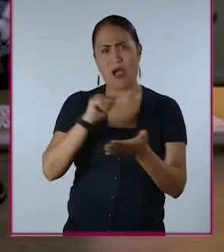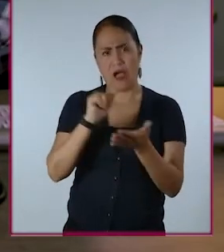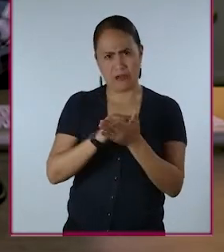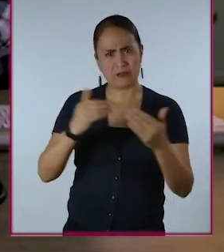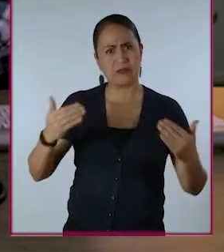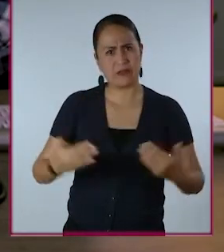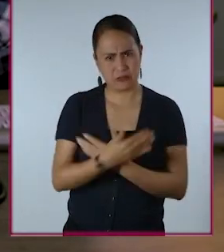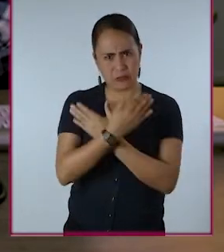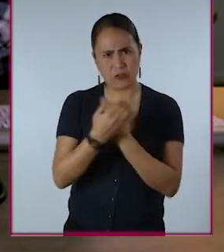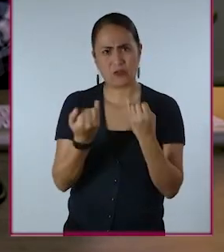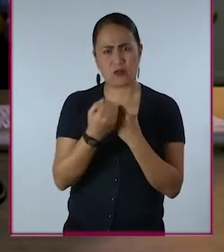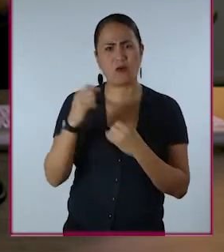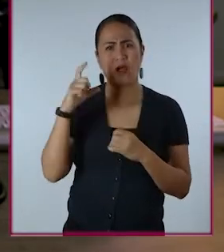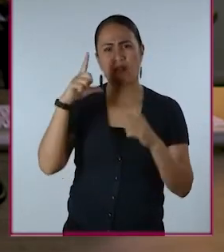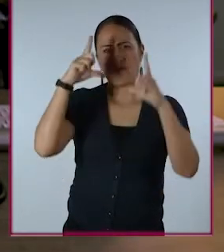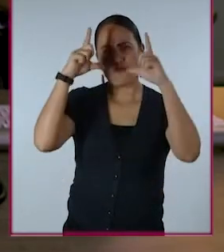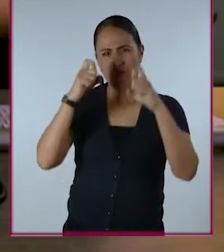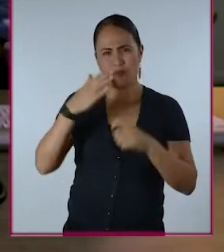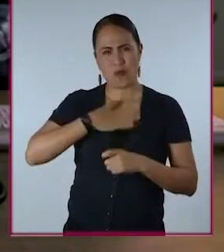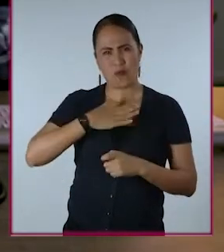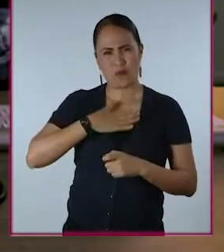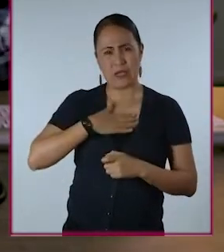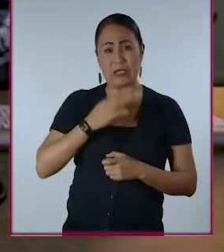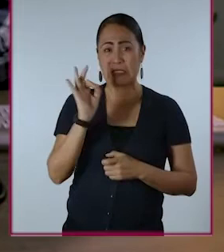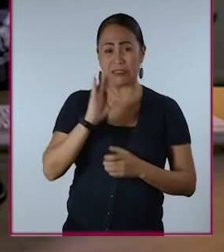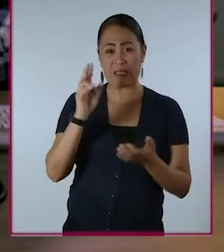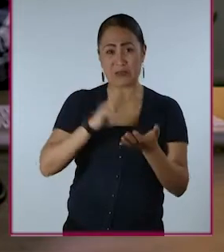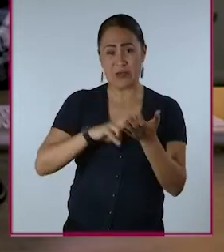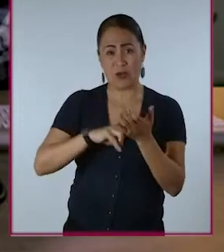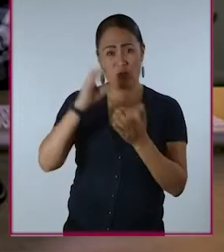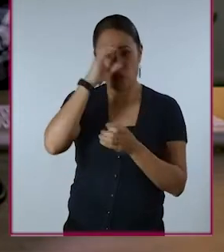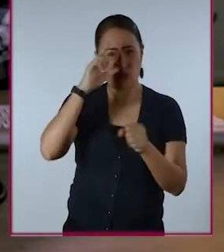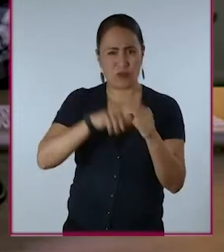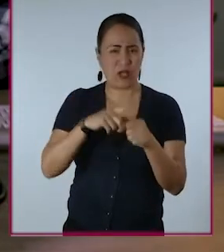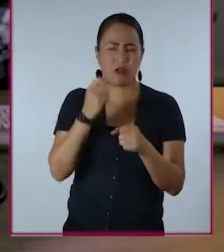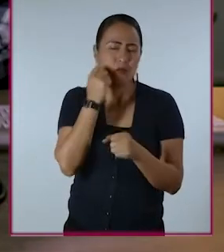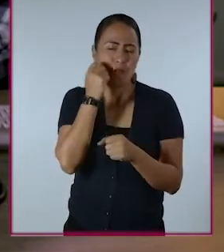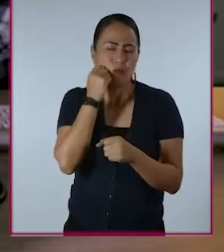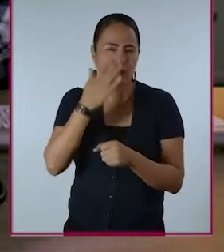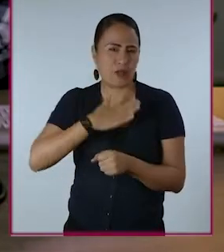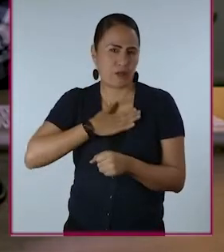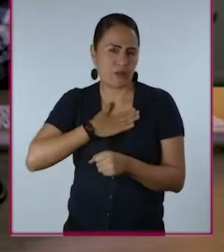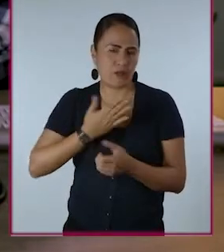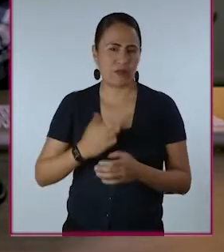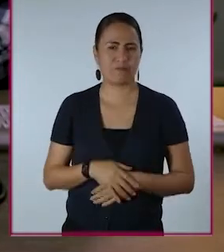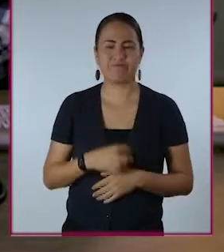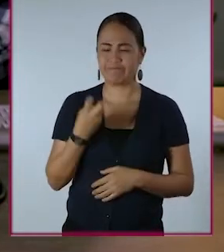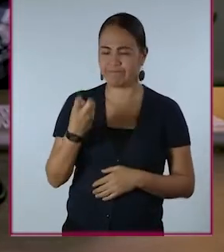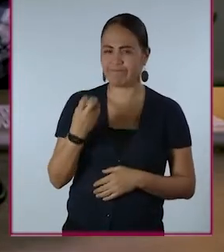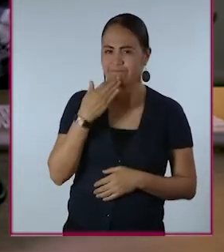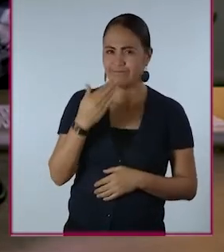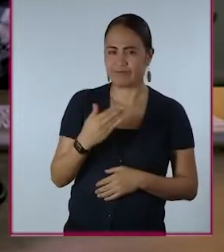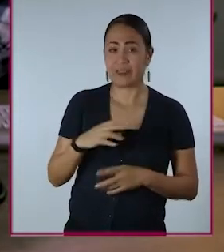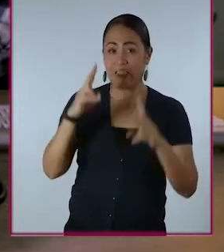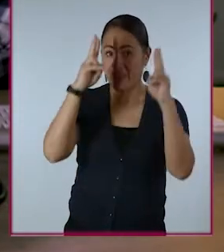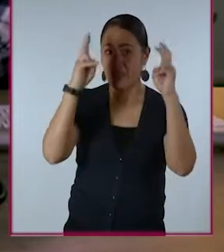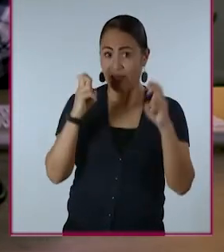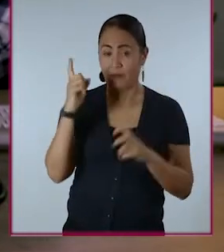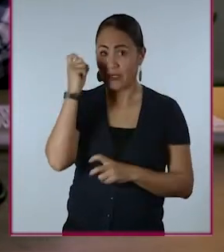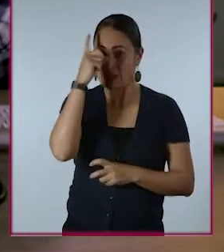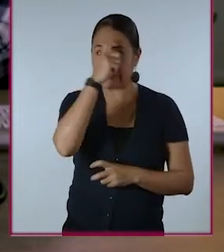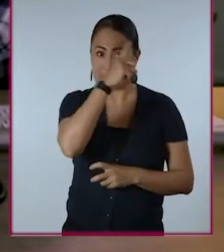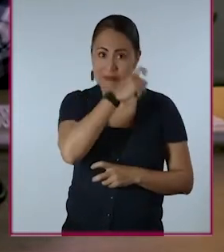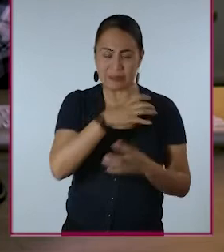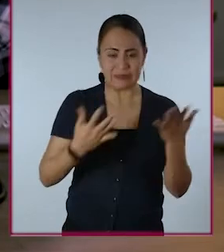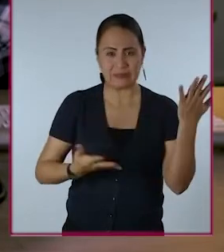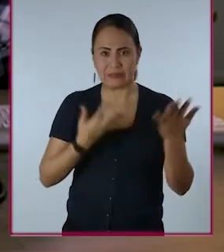nacimiento y una fotografía mía, aunque quizá no sea de tanto valor cultural. Buena elección, Shadani. Como hemos visto, es un tema complejo tomar este